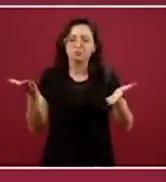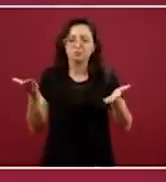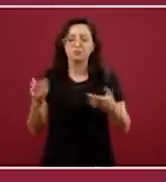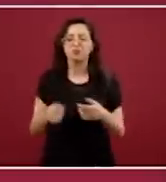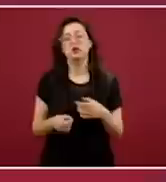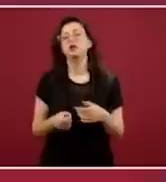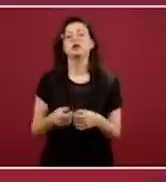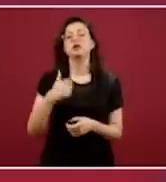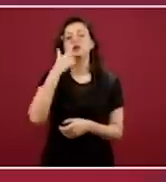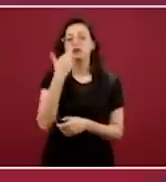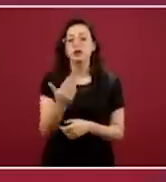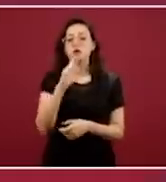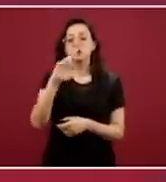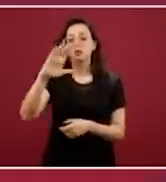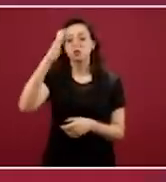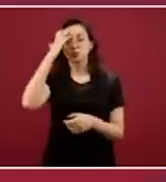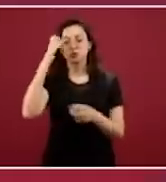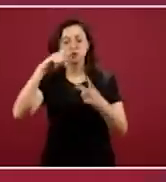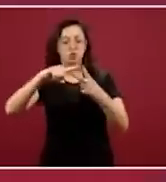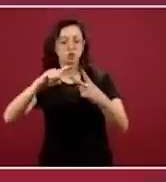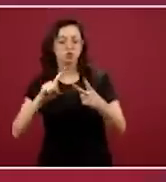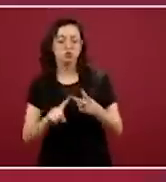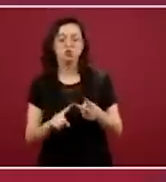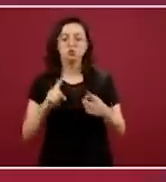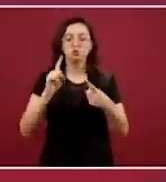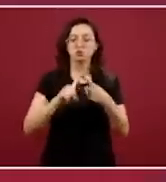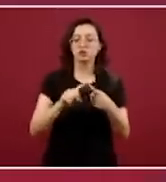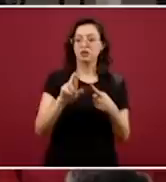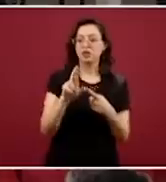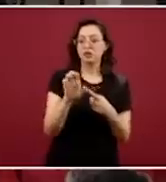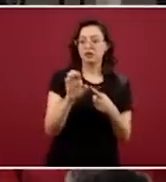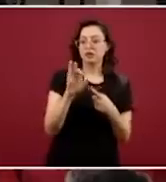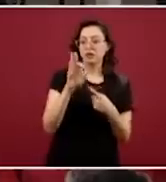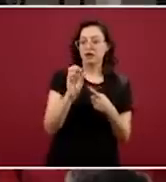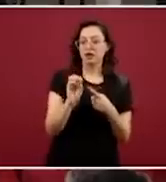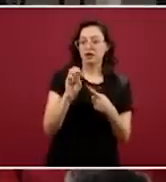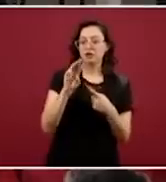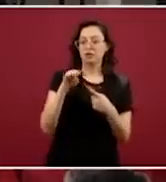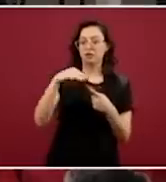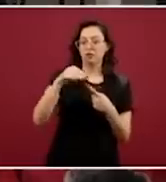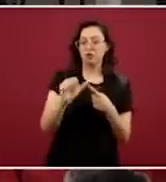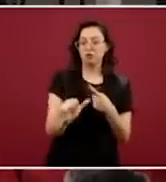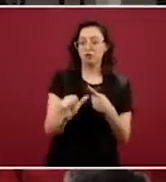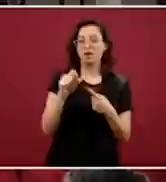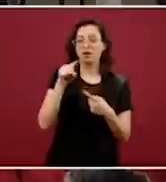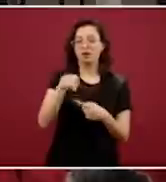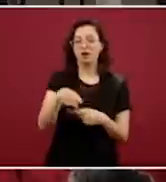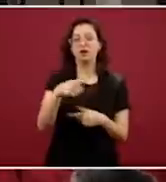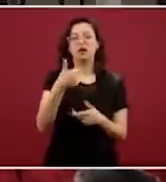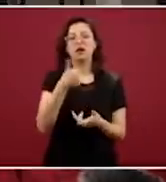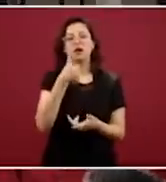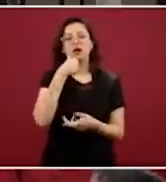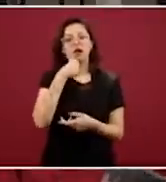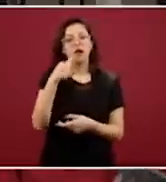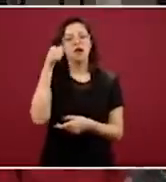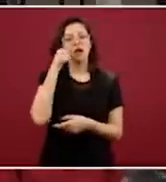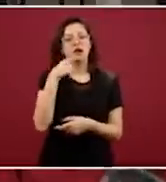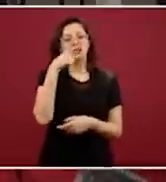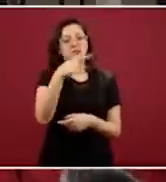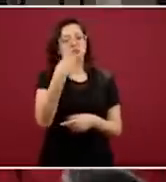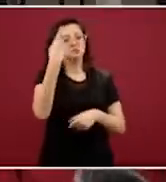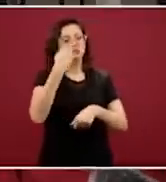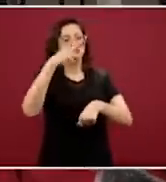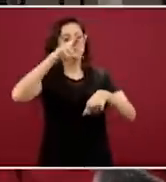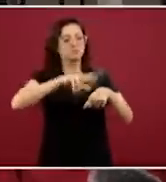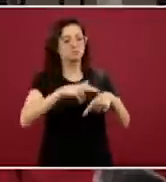a dos medios. Uno es Reforma, el periódico Reforma. Tuvimos una conversación con el editor en